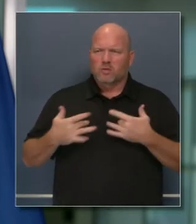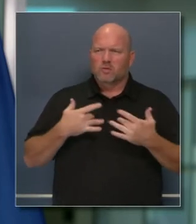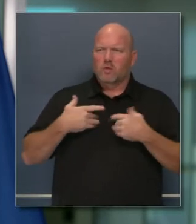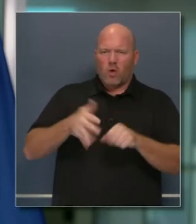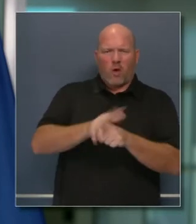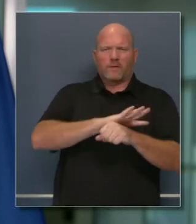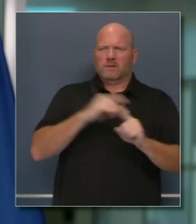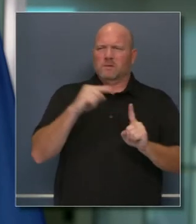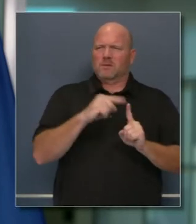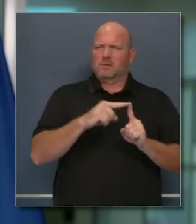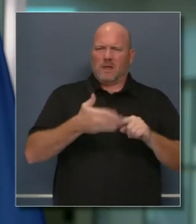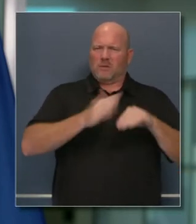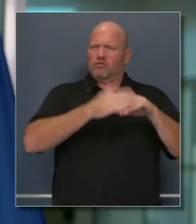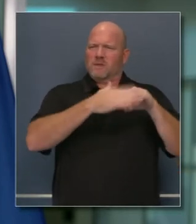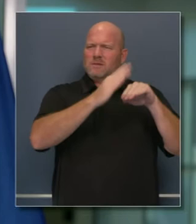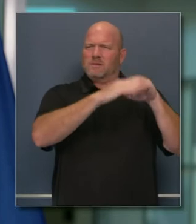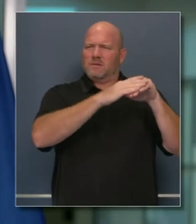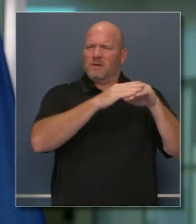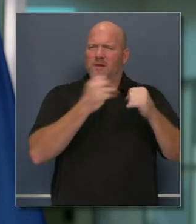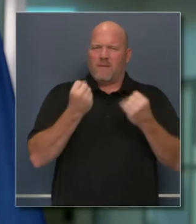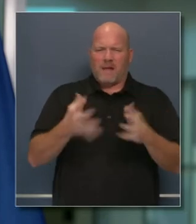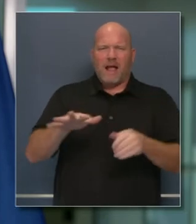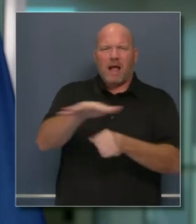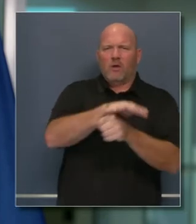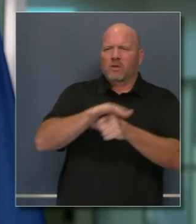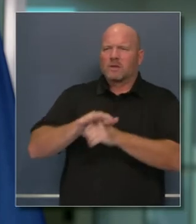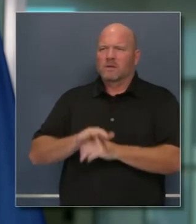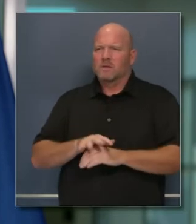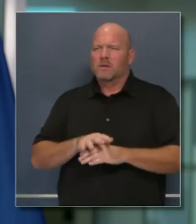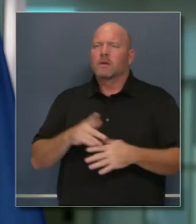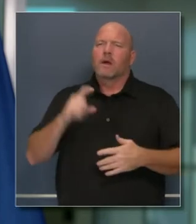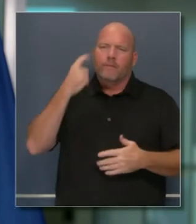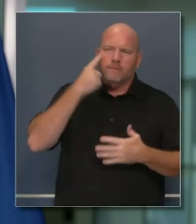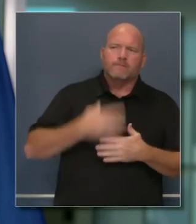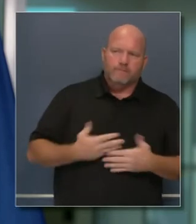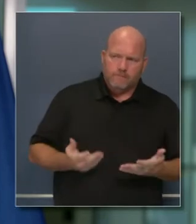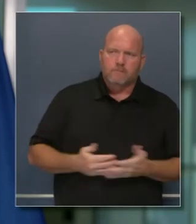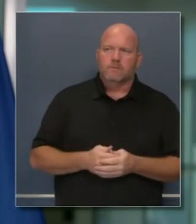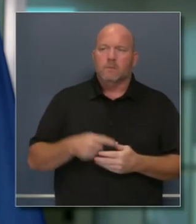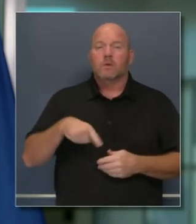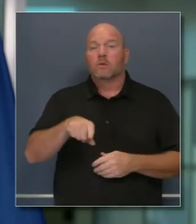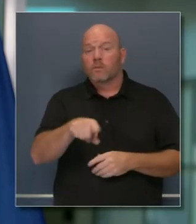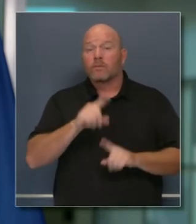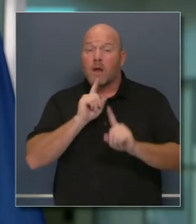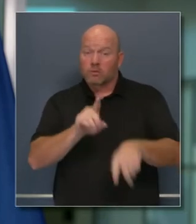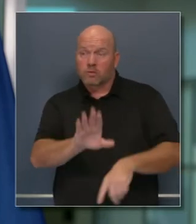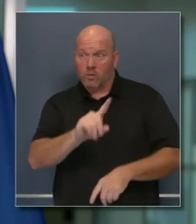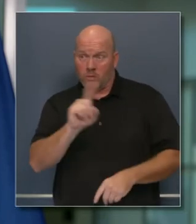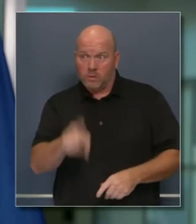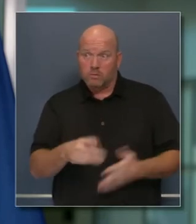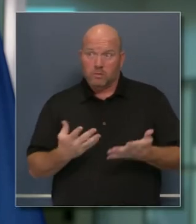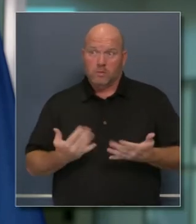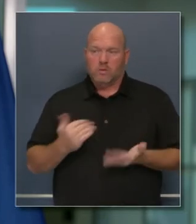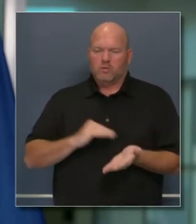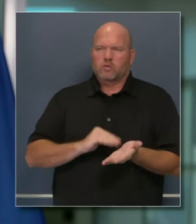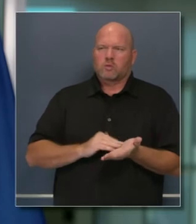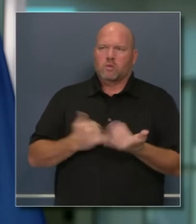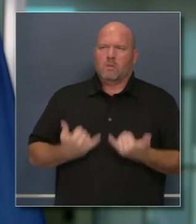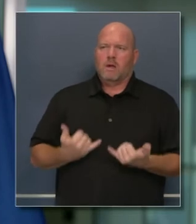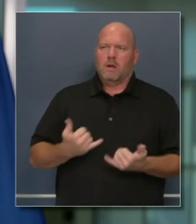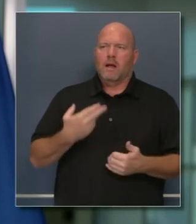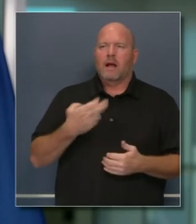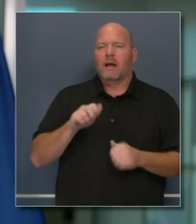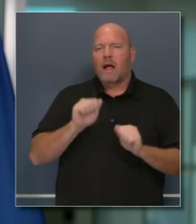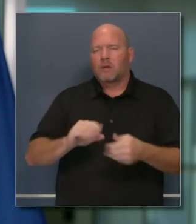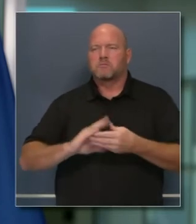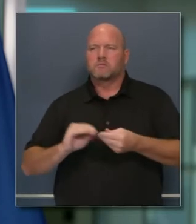decía usted y el doctor Galli. Vemos que el coronavirus está aumentando en muchas áreas. Sí, en cierto sentido me parece que respondió usted a